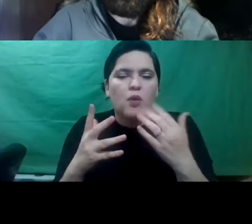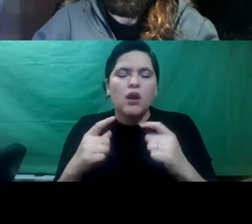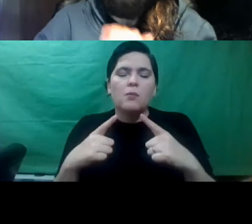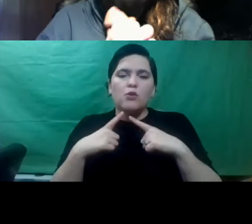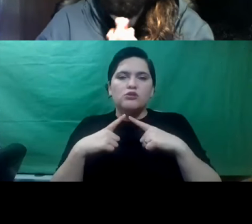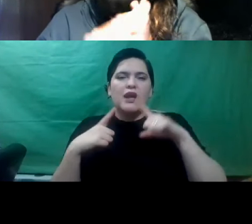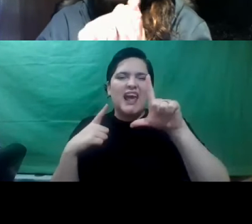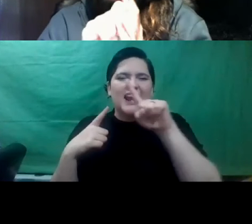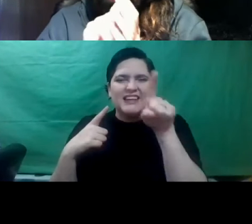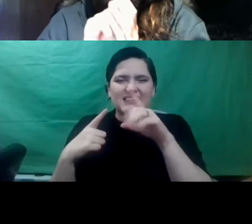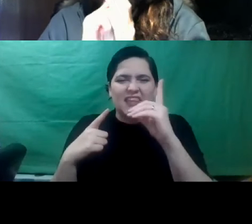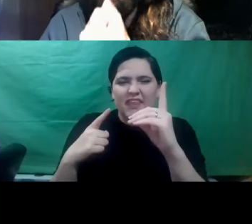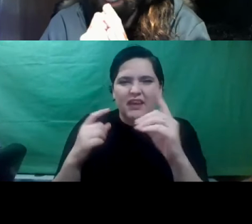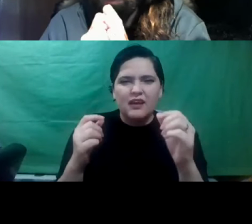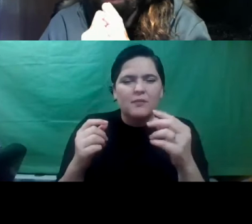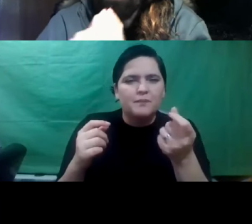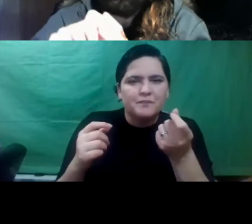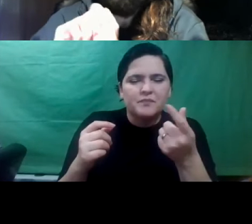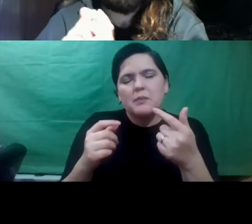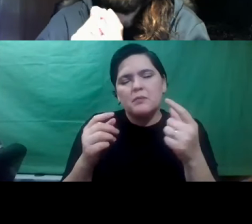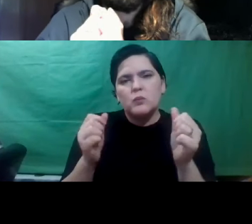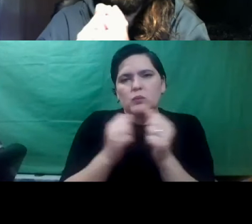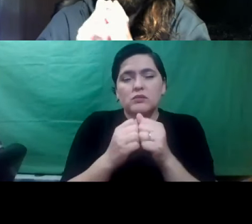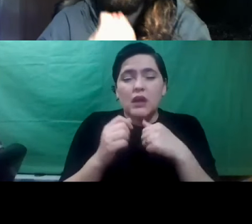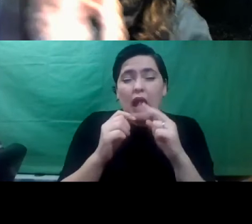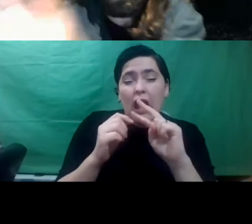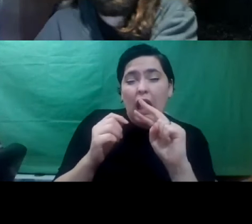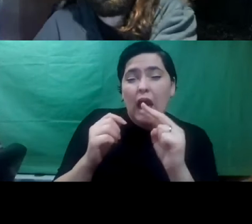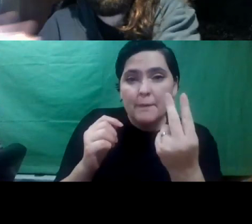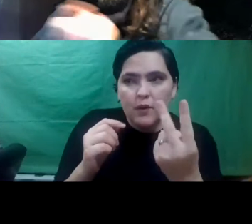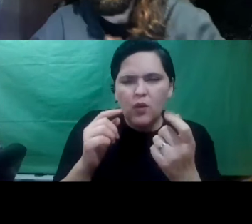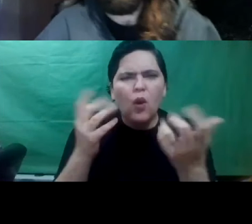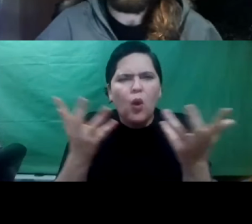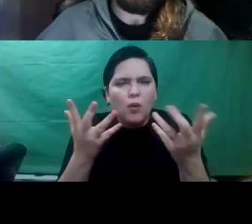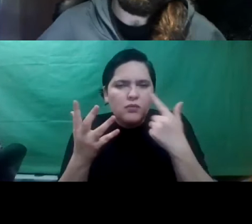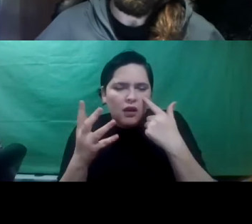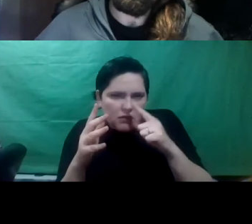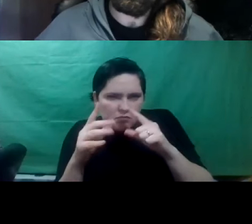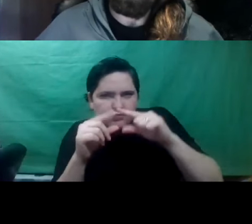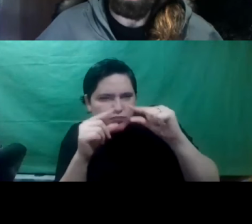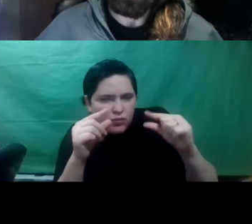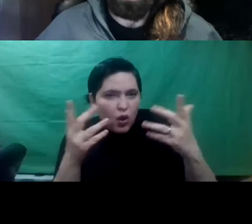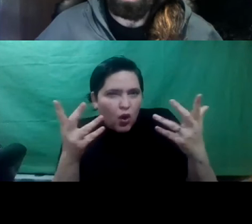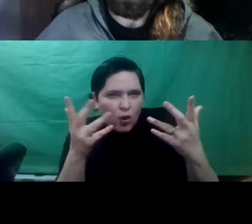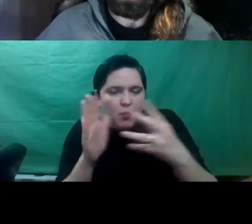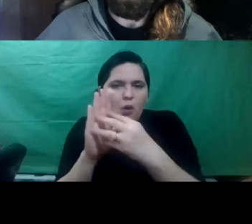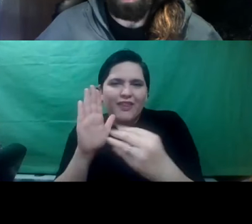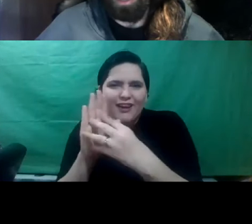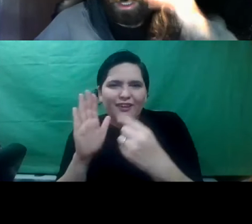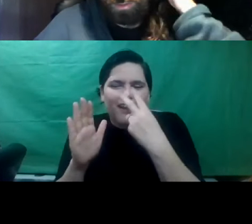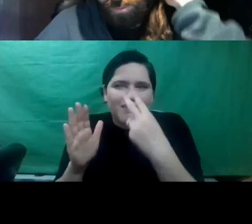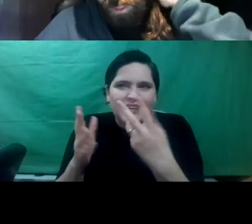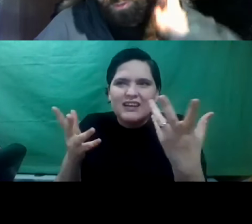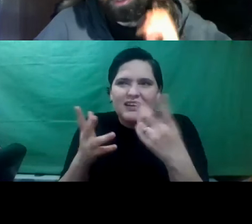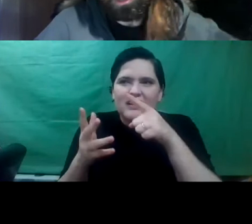Entonces es un modelo donde uno le cambia un parámetro, y con cambiándole ese parámetro generas entonces un modelo asociado a la actividad del cerebro